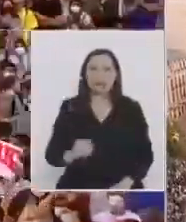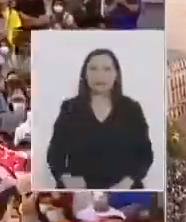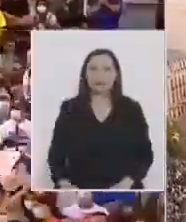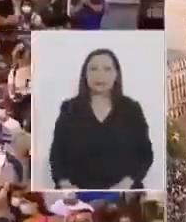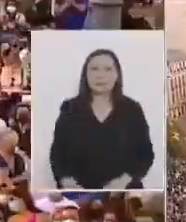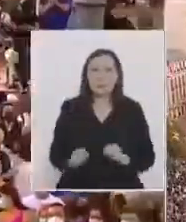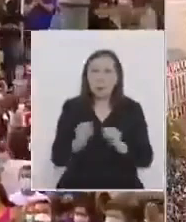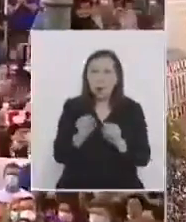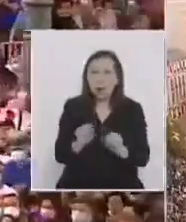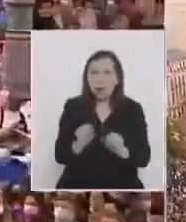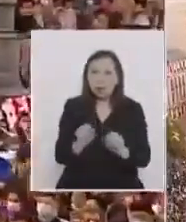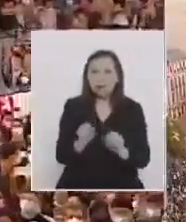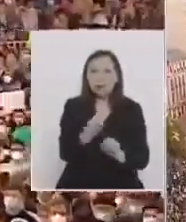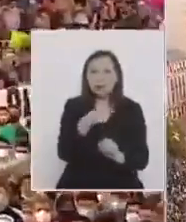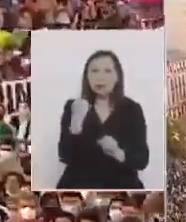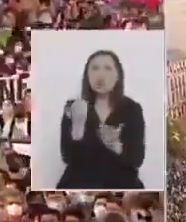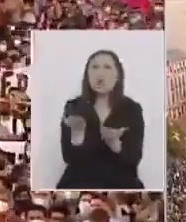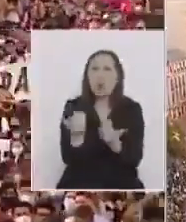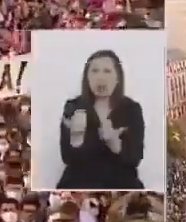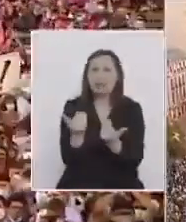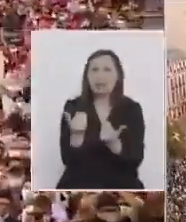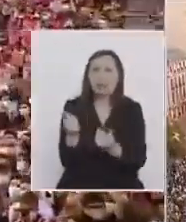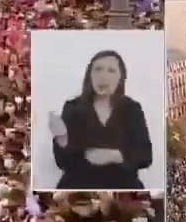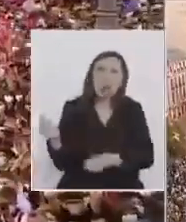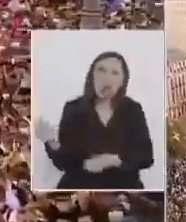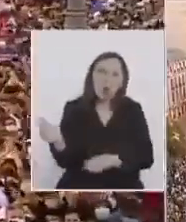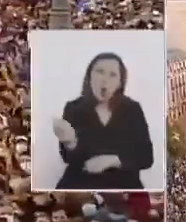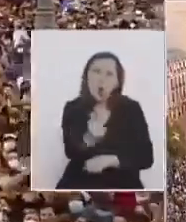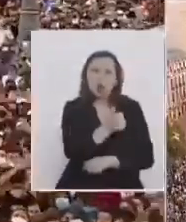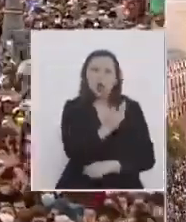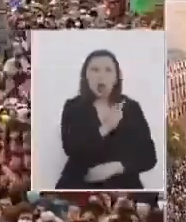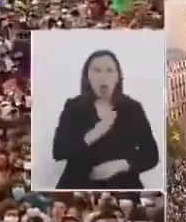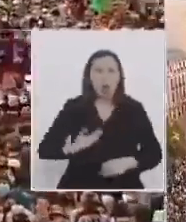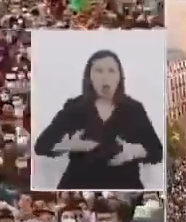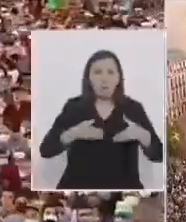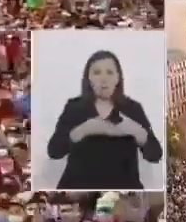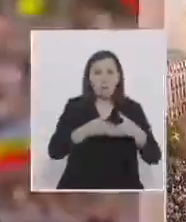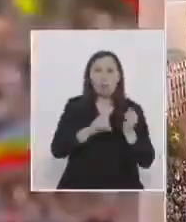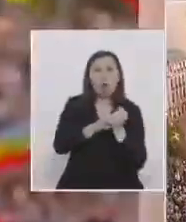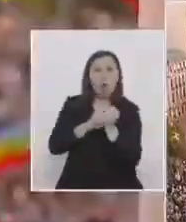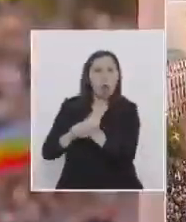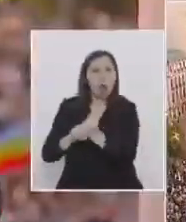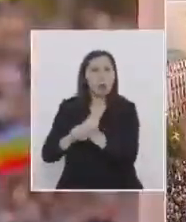Y para eso nos vamos a necesitar todos, gobierno y oposición,